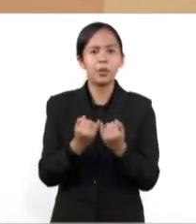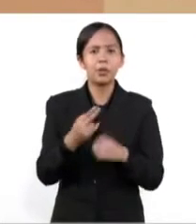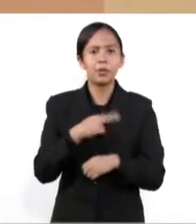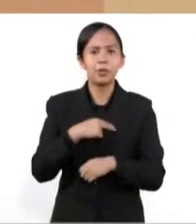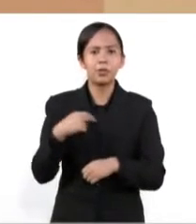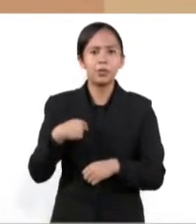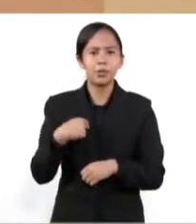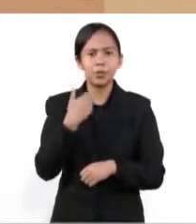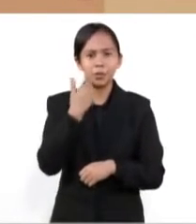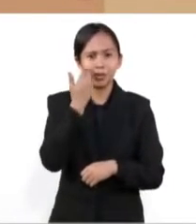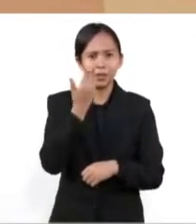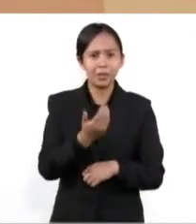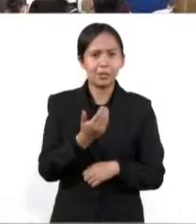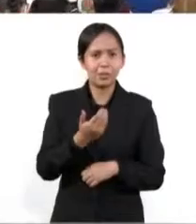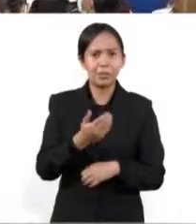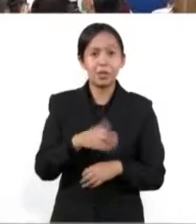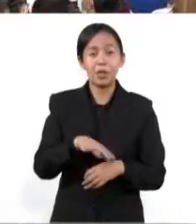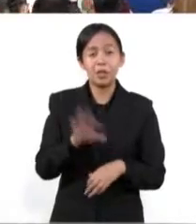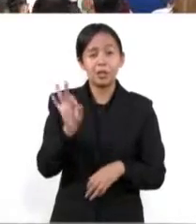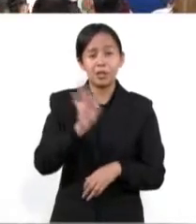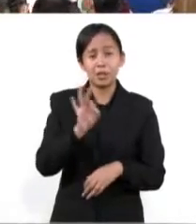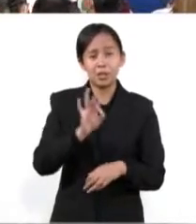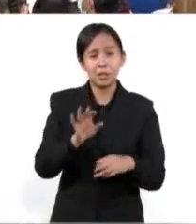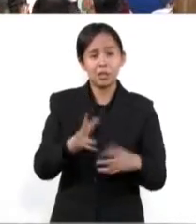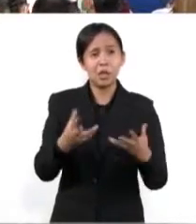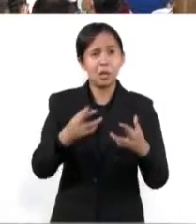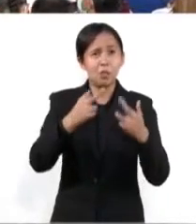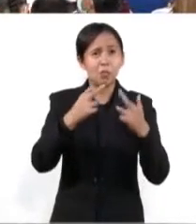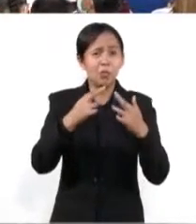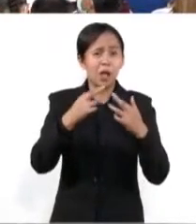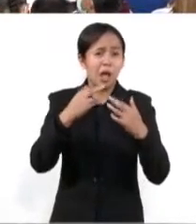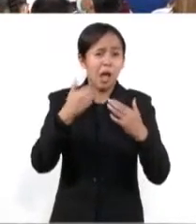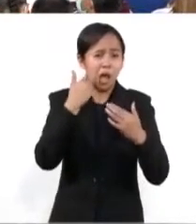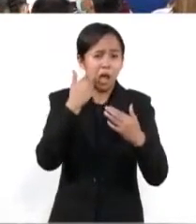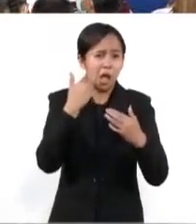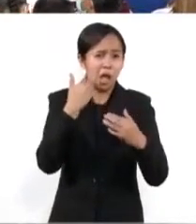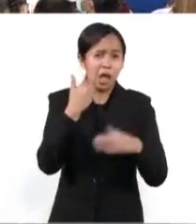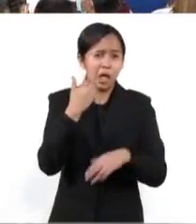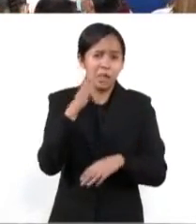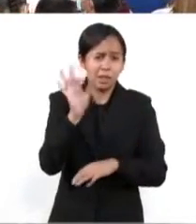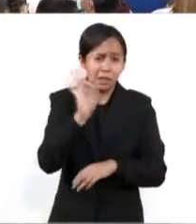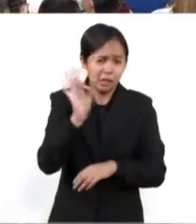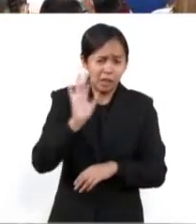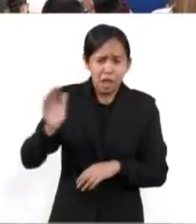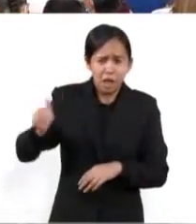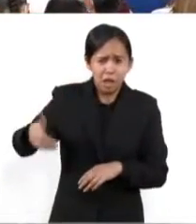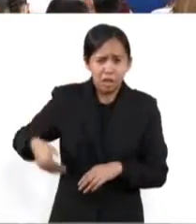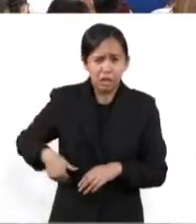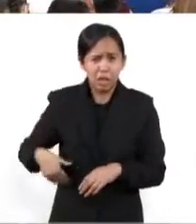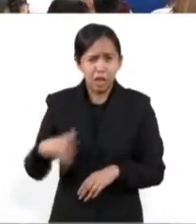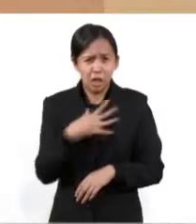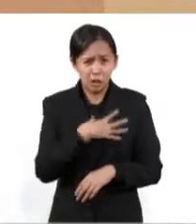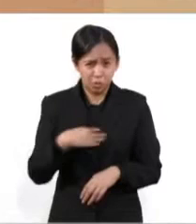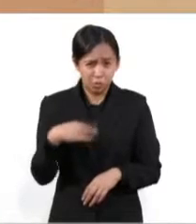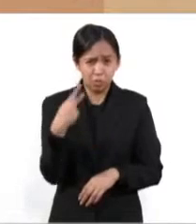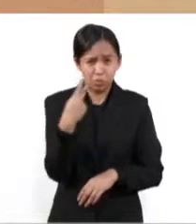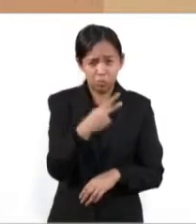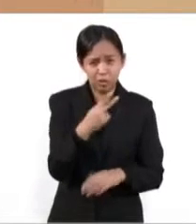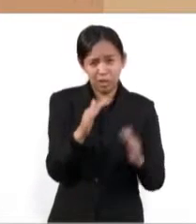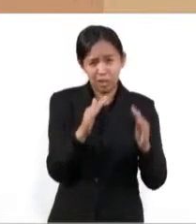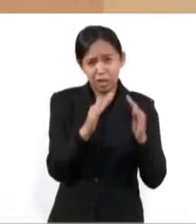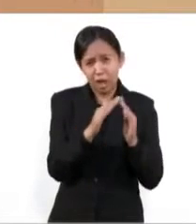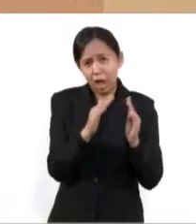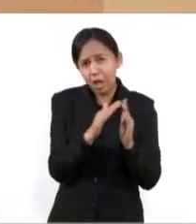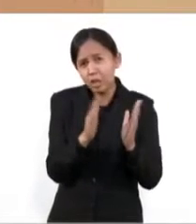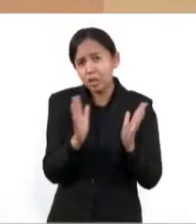madera, cualquier cosa que le pase a sus hijos de camino de la casa a la escuela, de la escuela a la casa o en